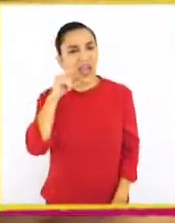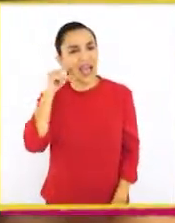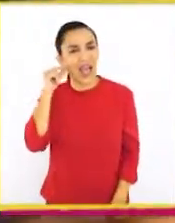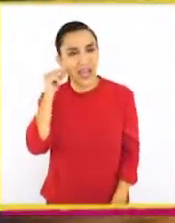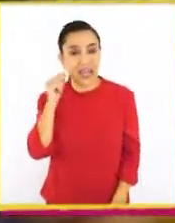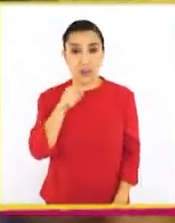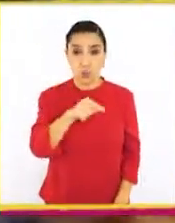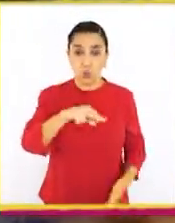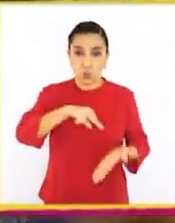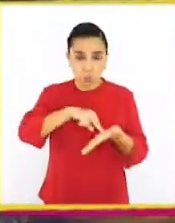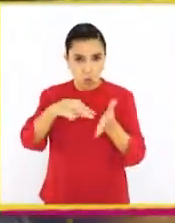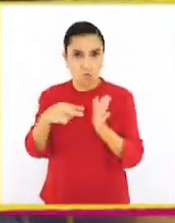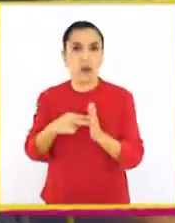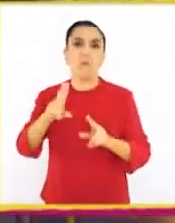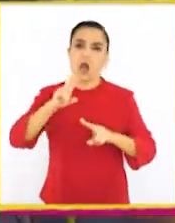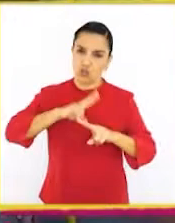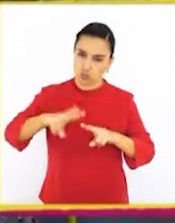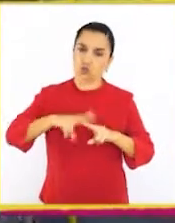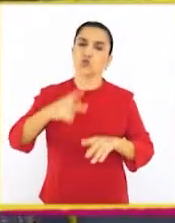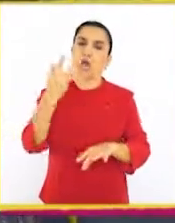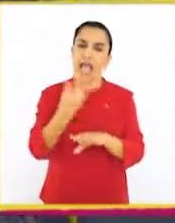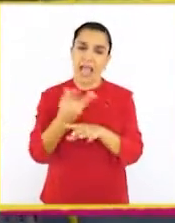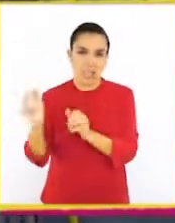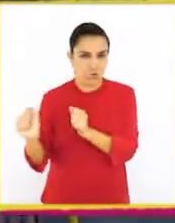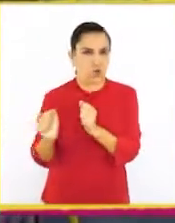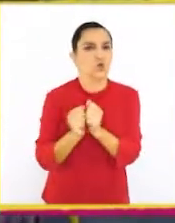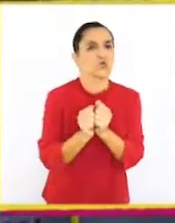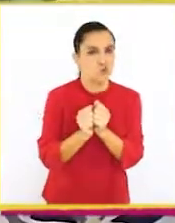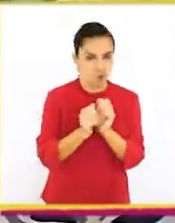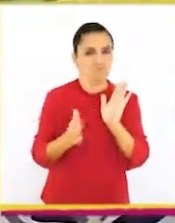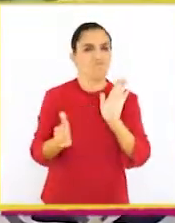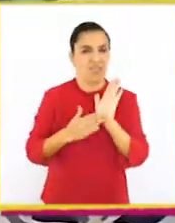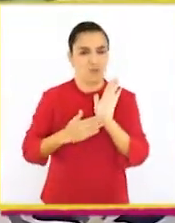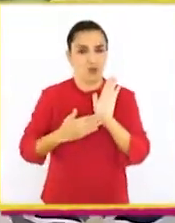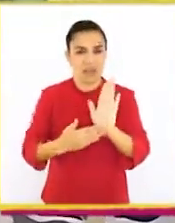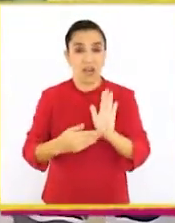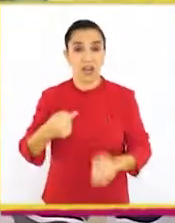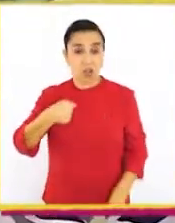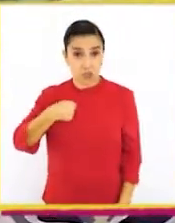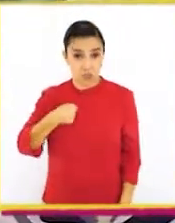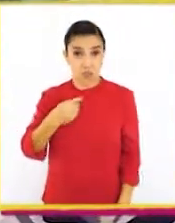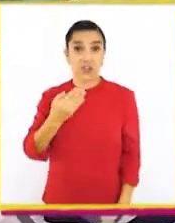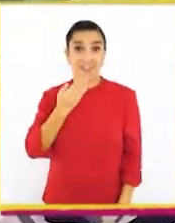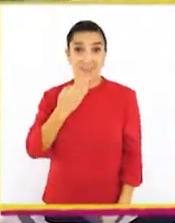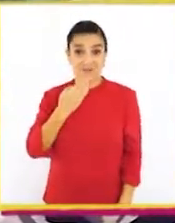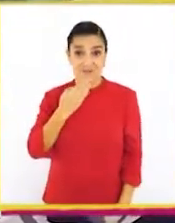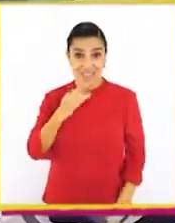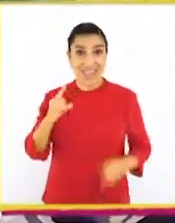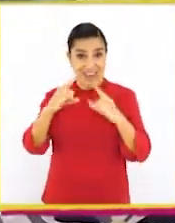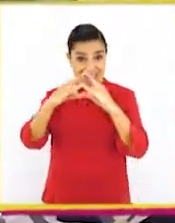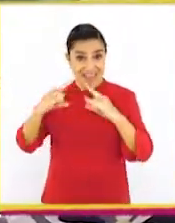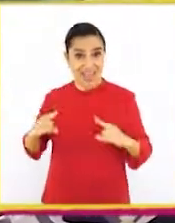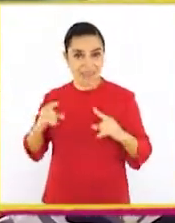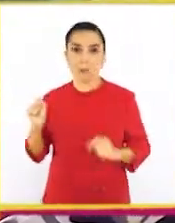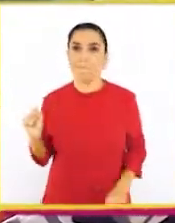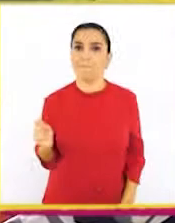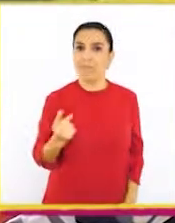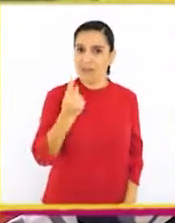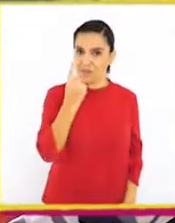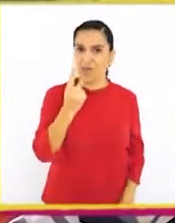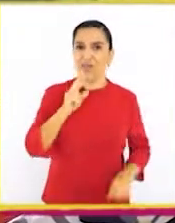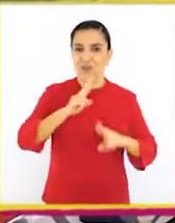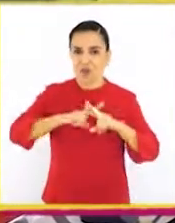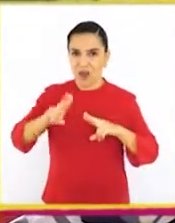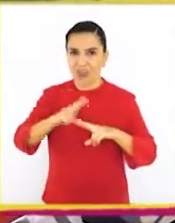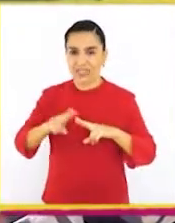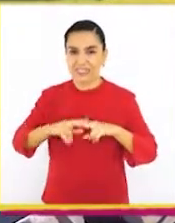Hola, Aref. Tu problema tiene solución y juntos lo vamos a demostrar. Yo también miré de camping. Lo primero